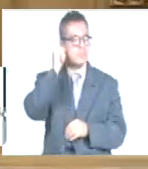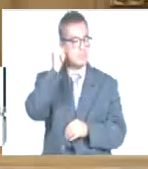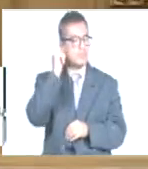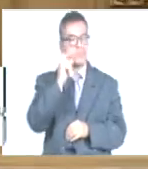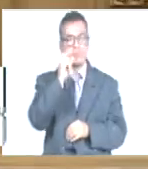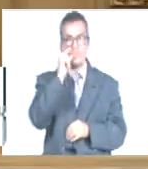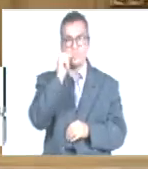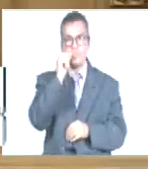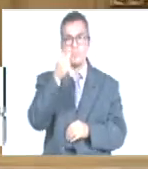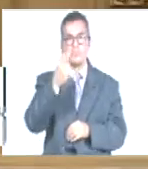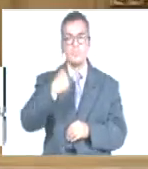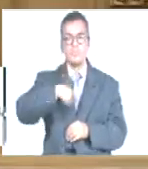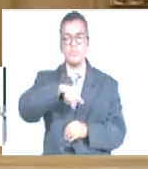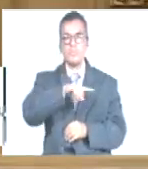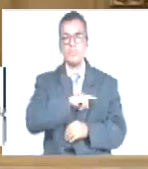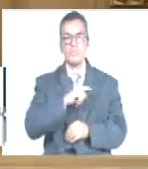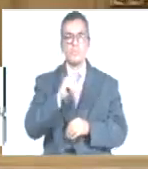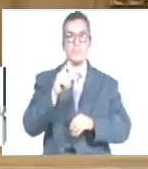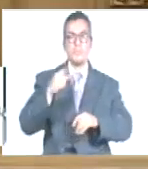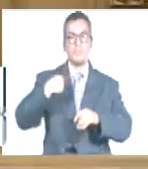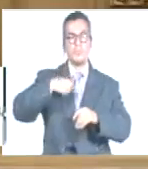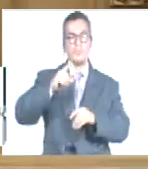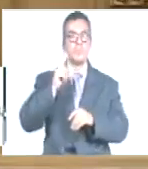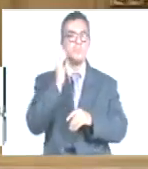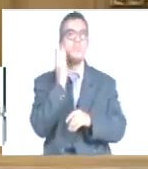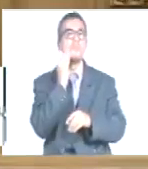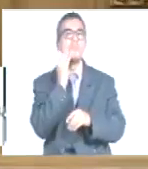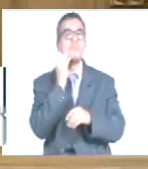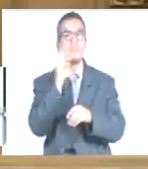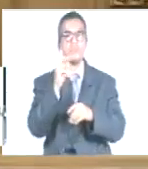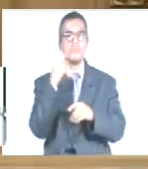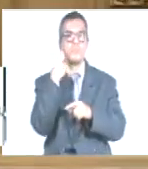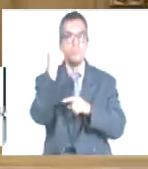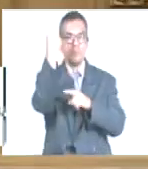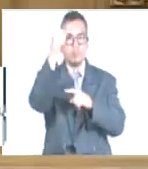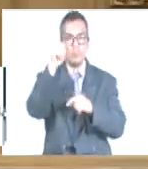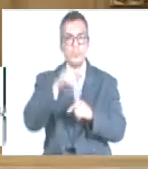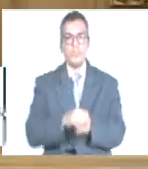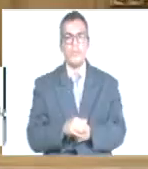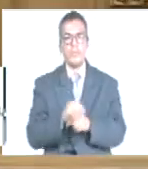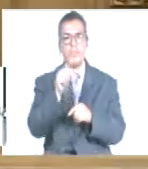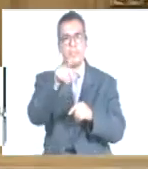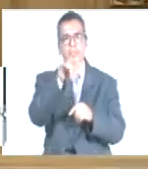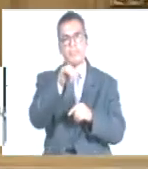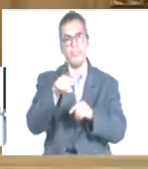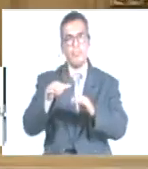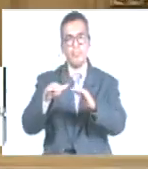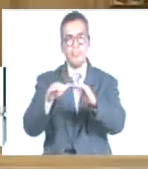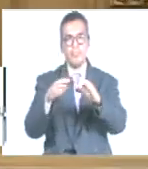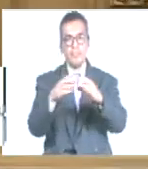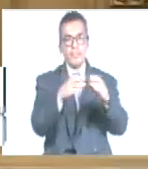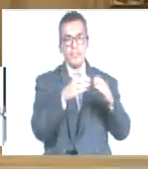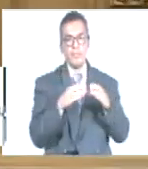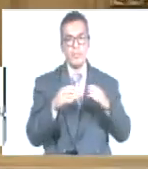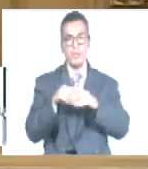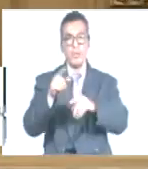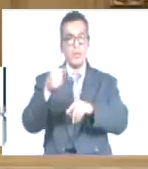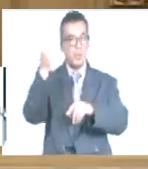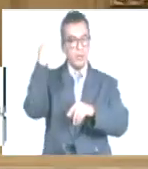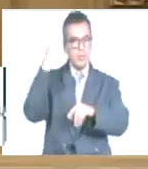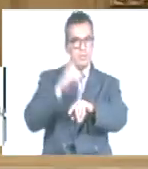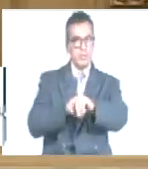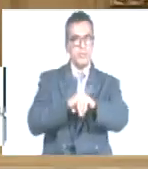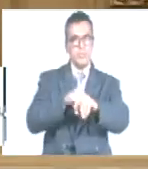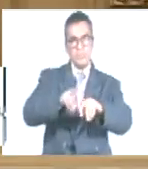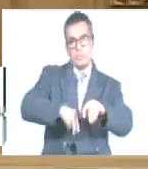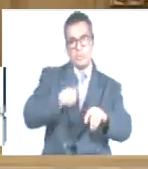nosotros tuvimos el ejemplo muy heroico en estos mismos salones. En aquel momento lo